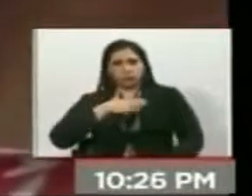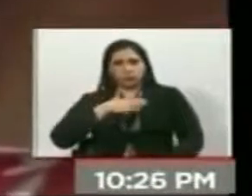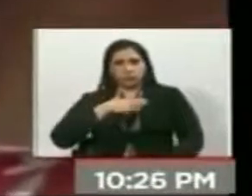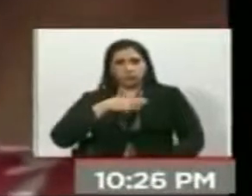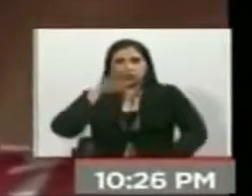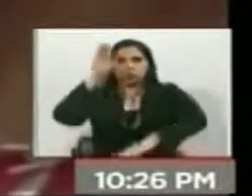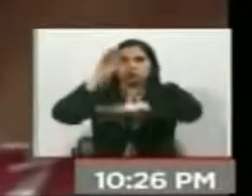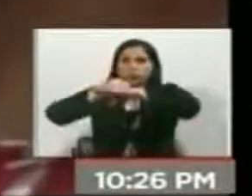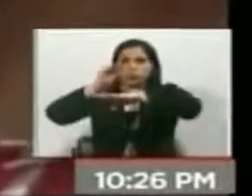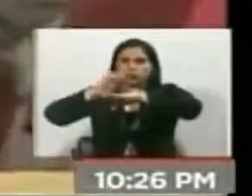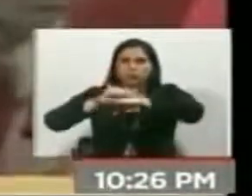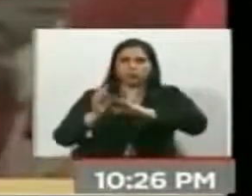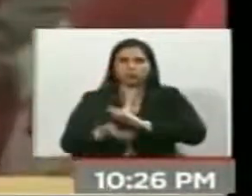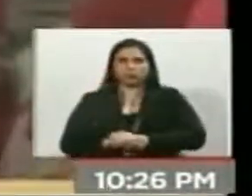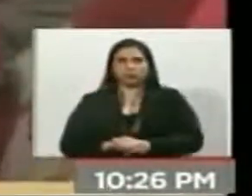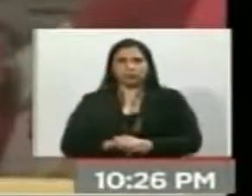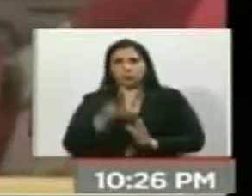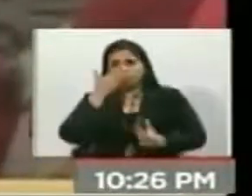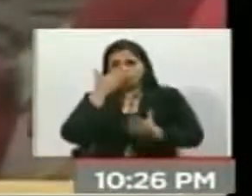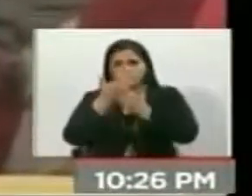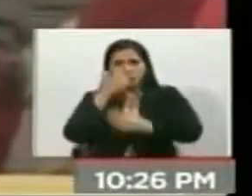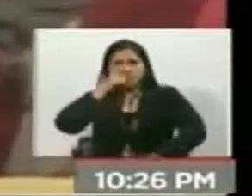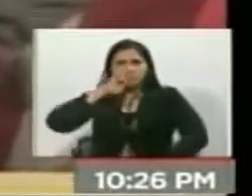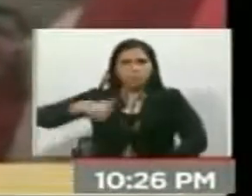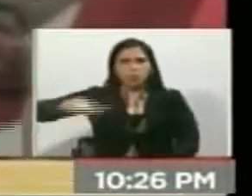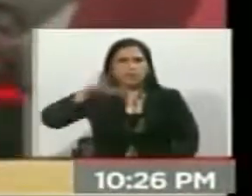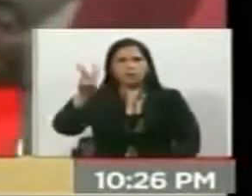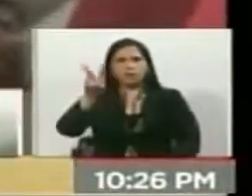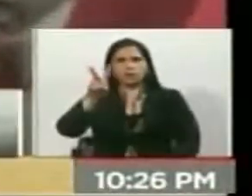Solicito delante del pueblo venezolano